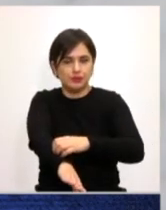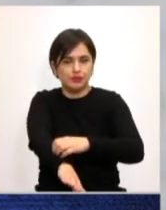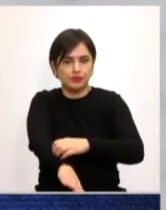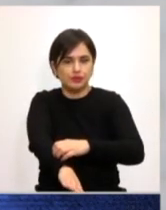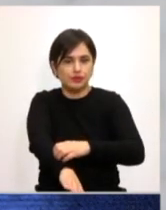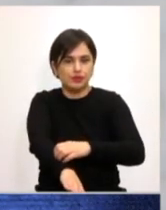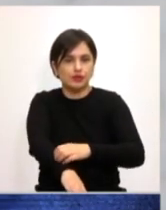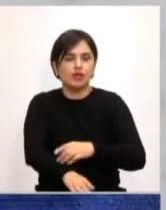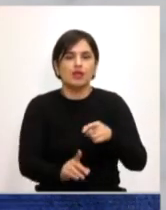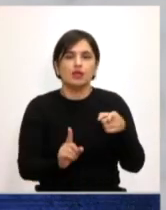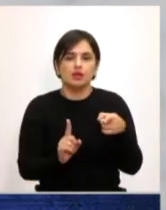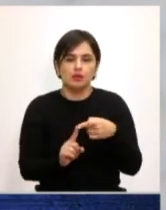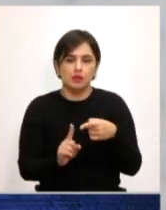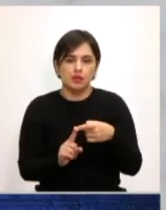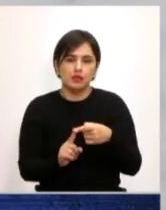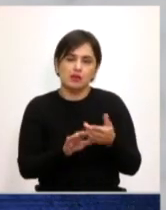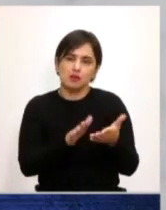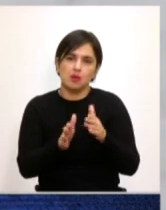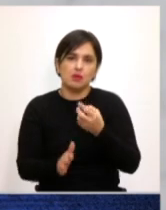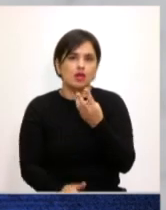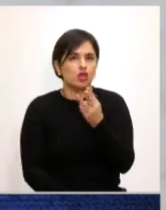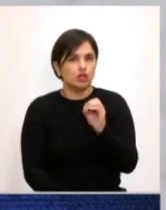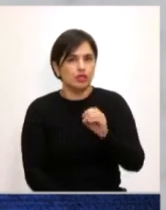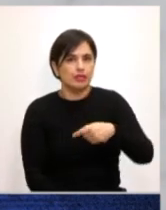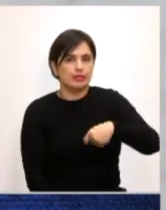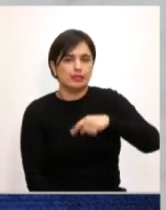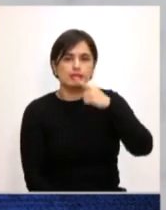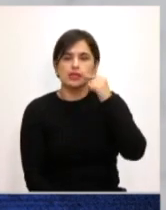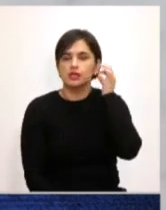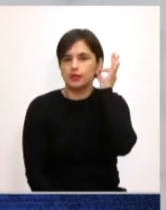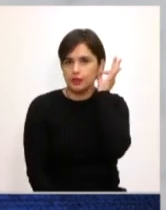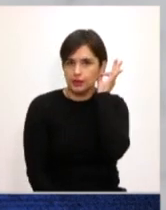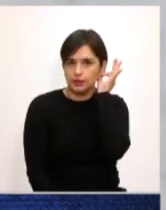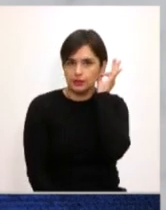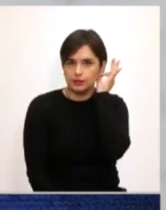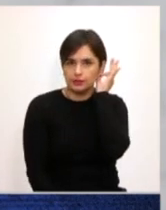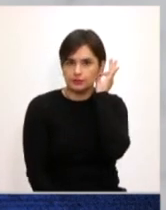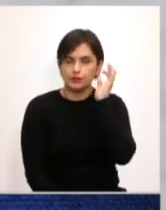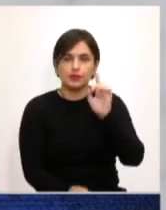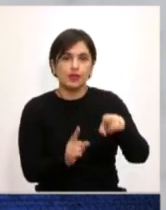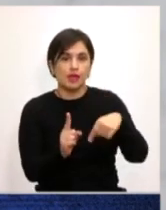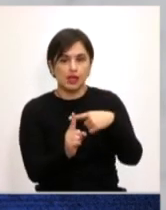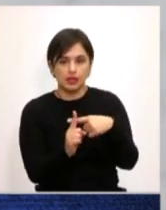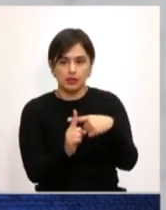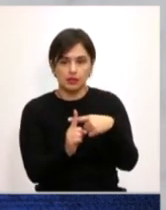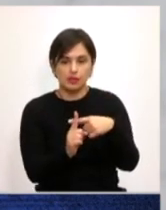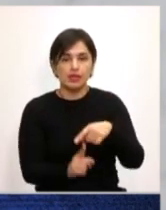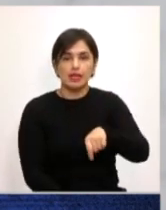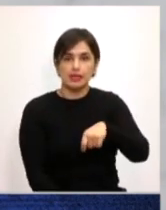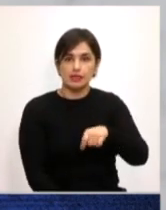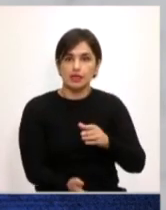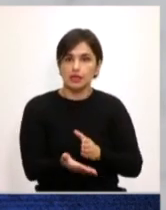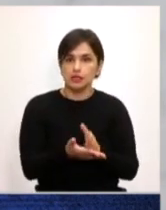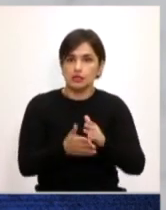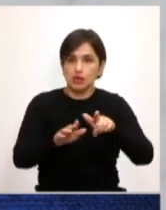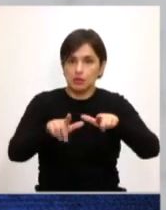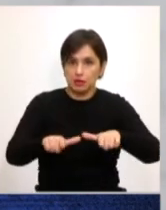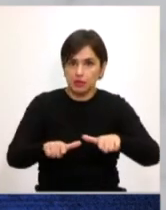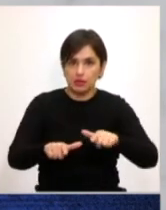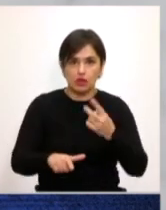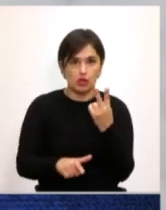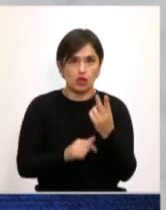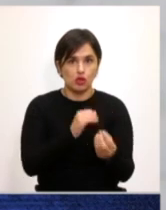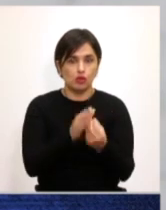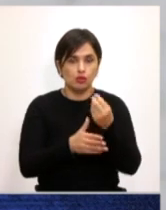y en ello participaron cerca de 30 senadoras y senadores. Además, el Senado inició la implementación de dos